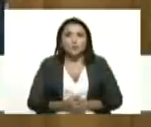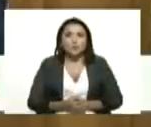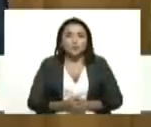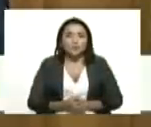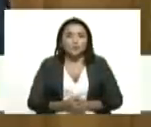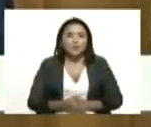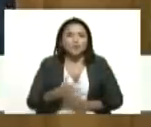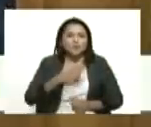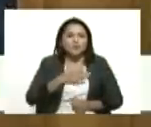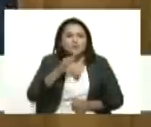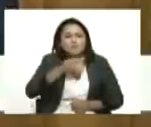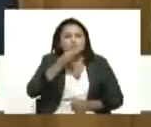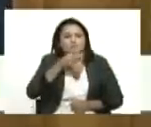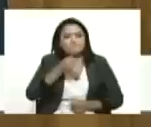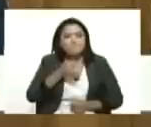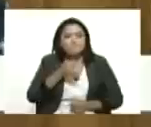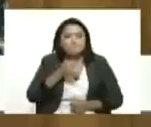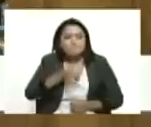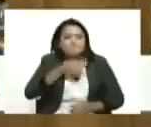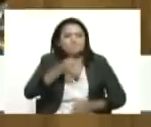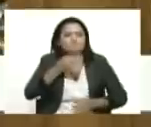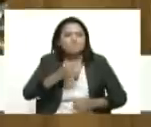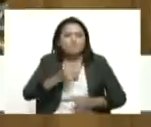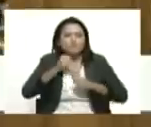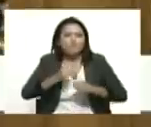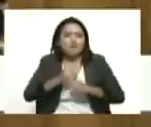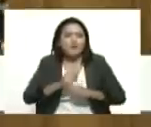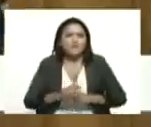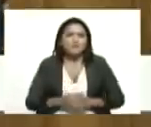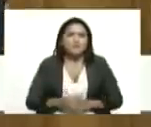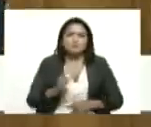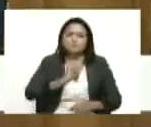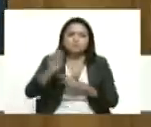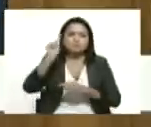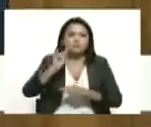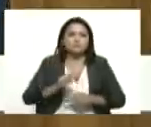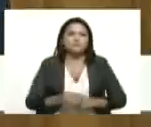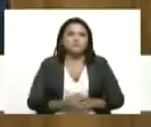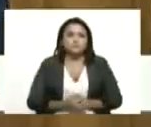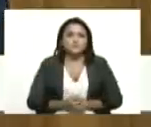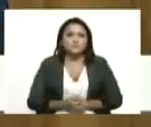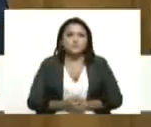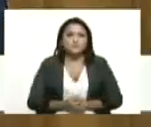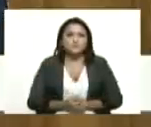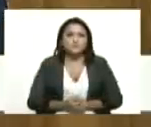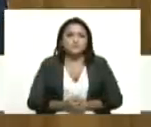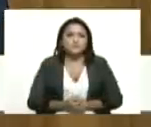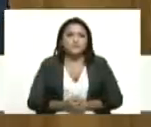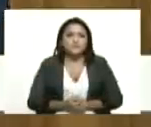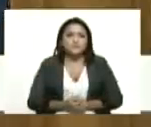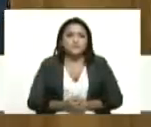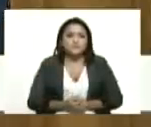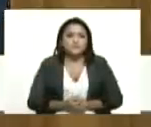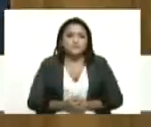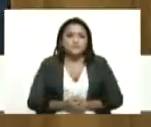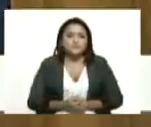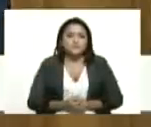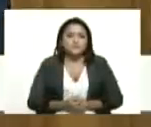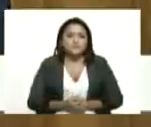Dije ahí algunas cosas duras y las voy a repetir en este hemiciclo, compañeros y compañeras. Estoy obligado a hacerlo.